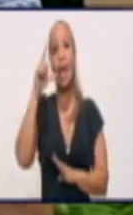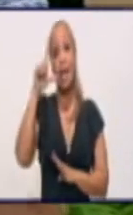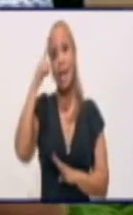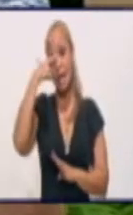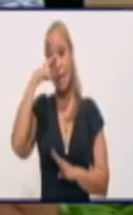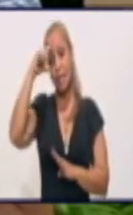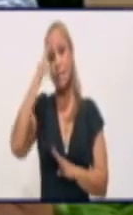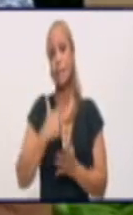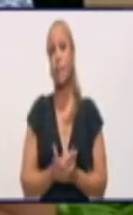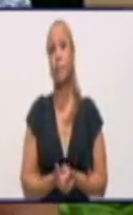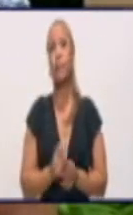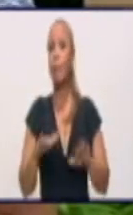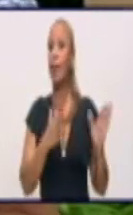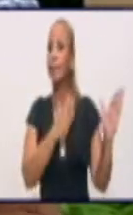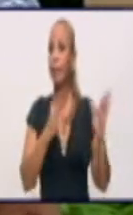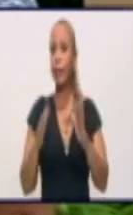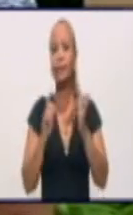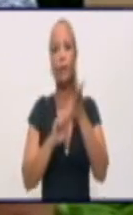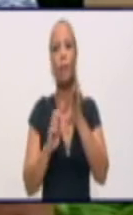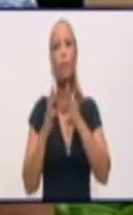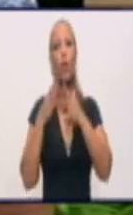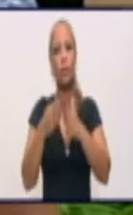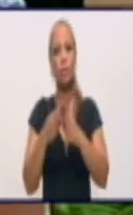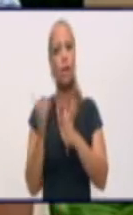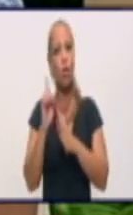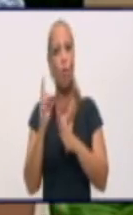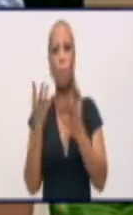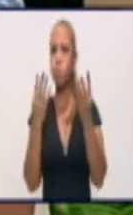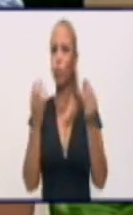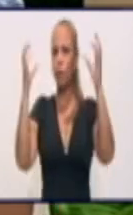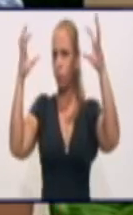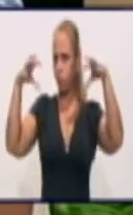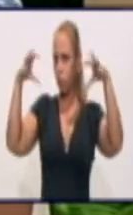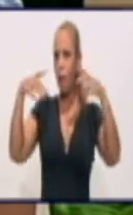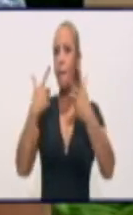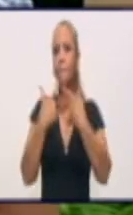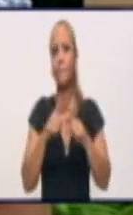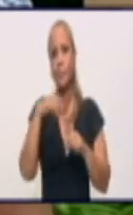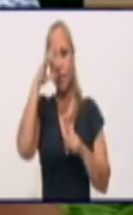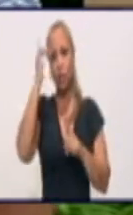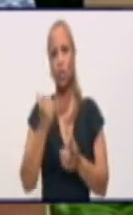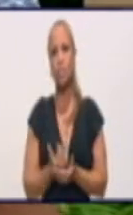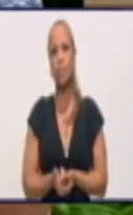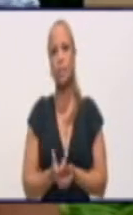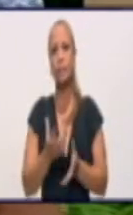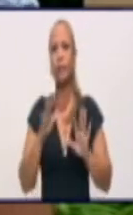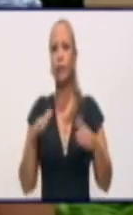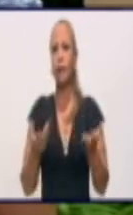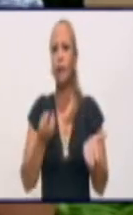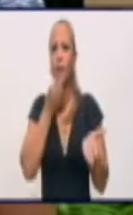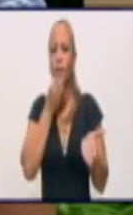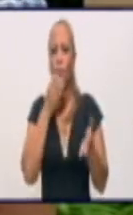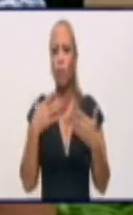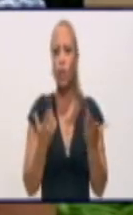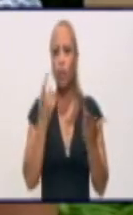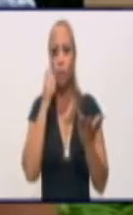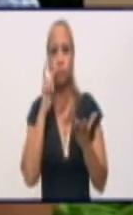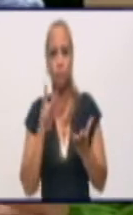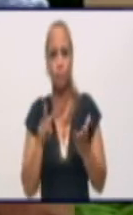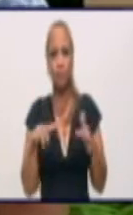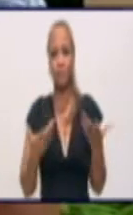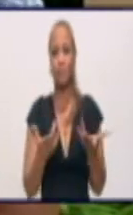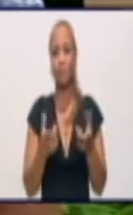para esta parte de la provincia no fueron muchas lluvias, pero sí hemos podido percatarnos de que hay